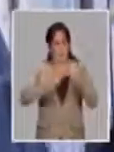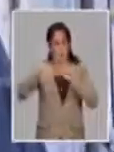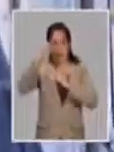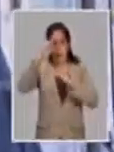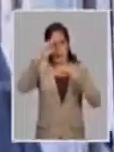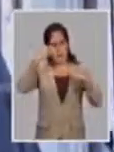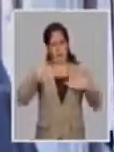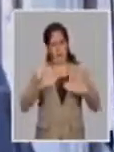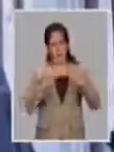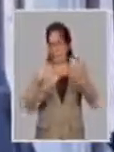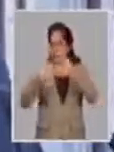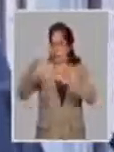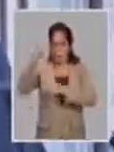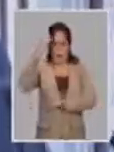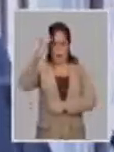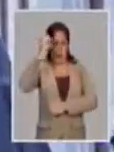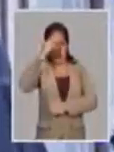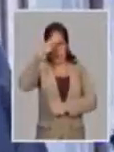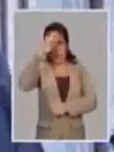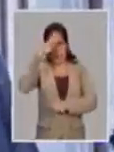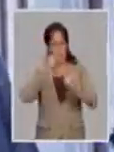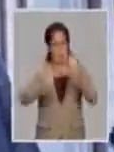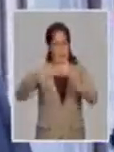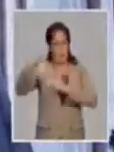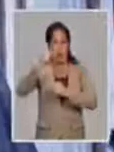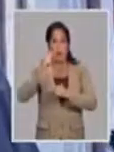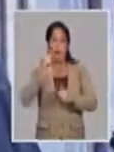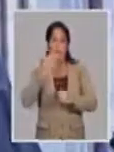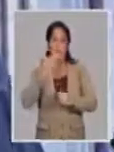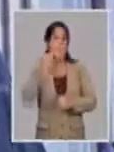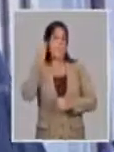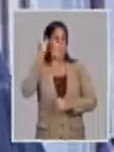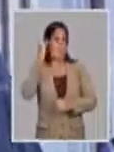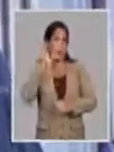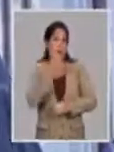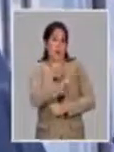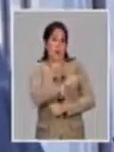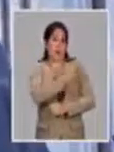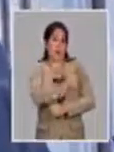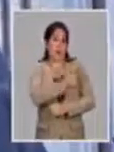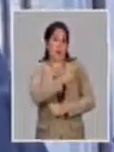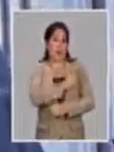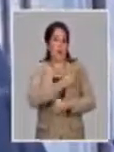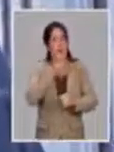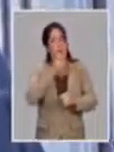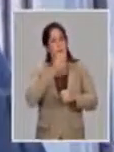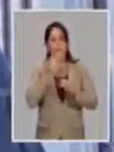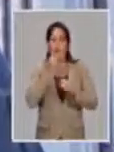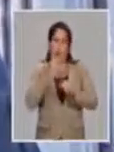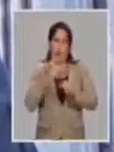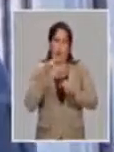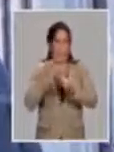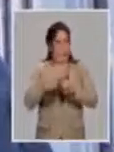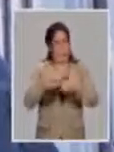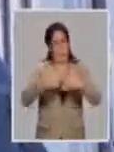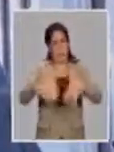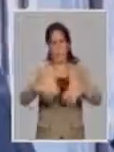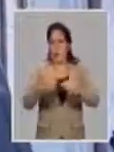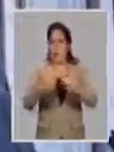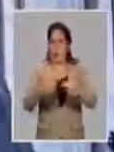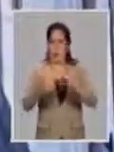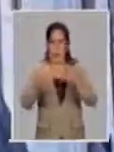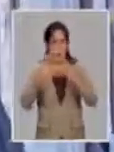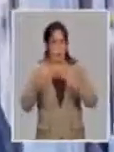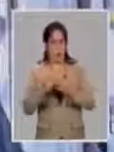sobre todo en pos de la salud, de que todos podamos ser inmunizados y volver a una seminormalidad que